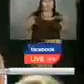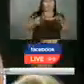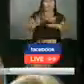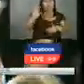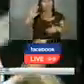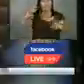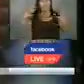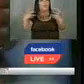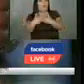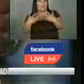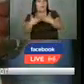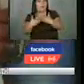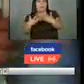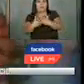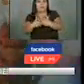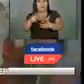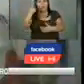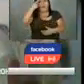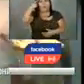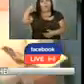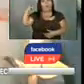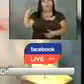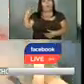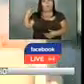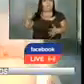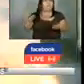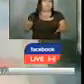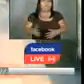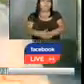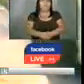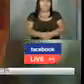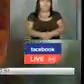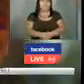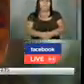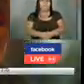Meléndez, quien fue recordado con velas y globos blancos.